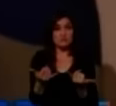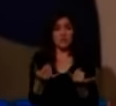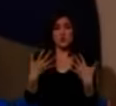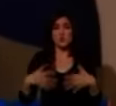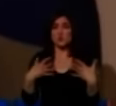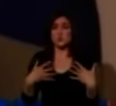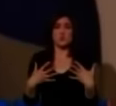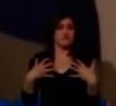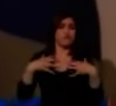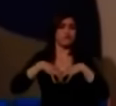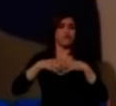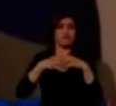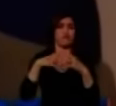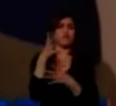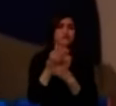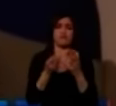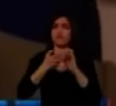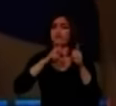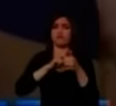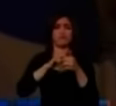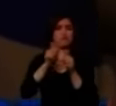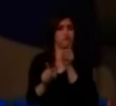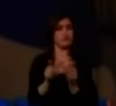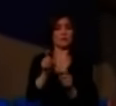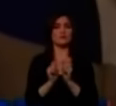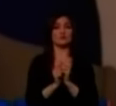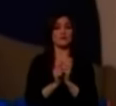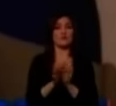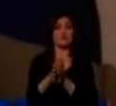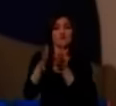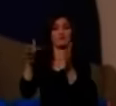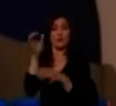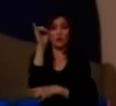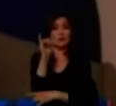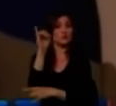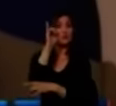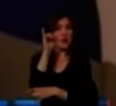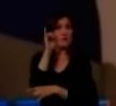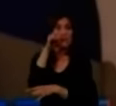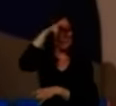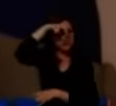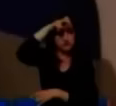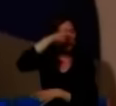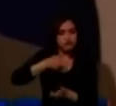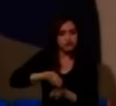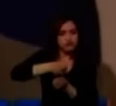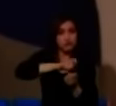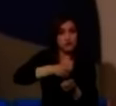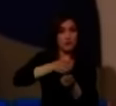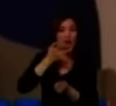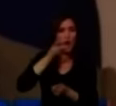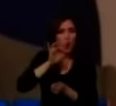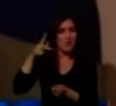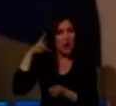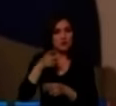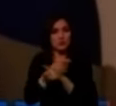tragedia humana, y que la gran minería, la minería industrial, que no cumpla